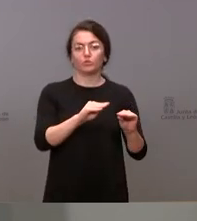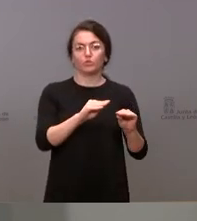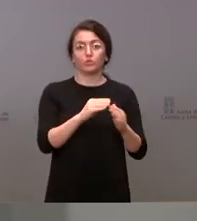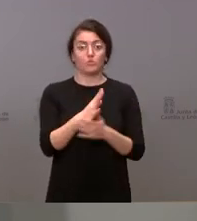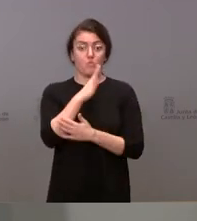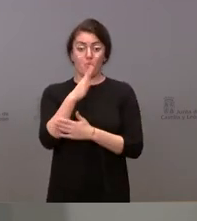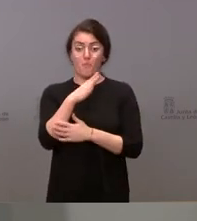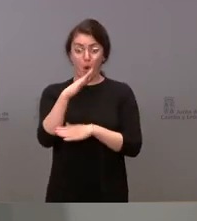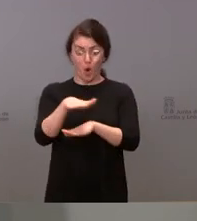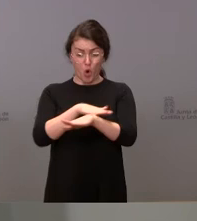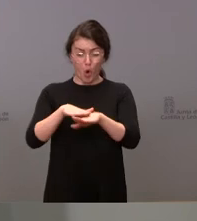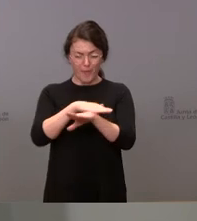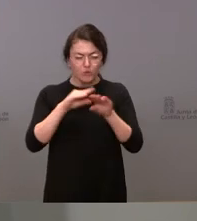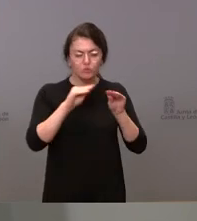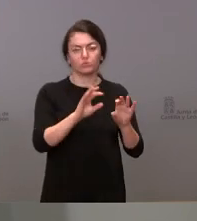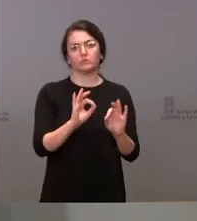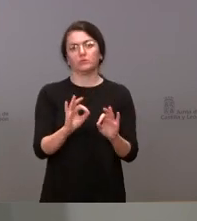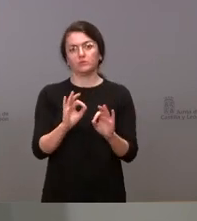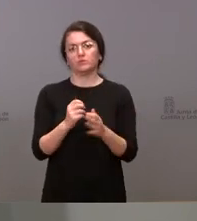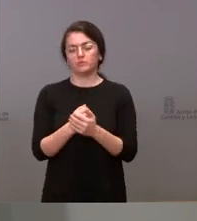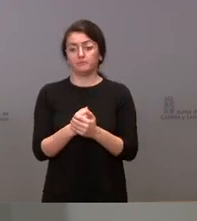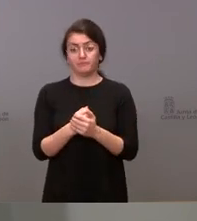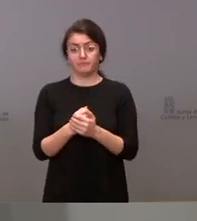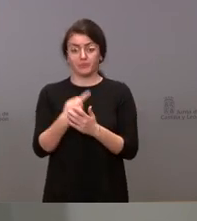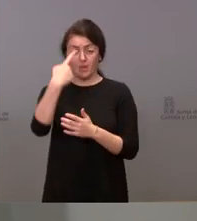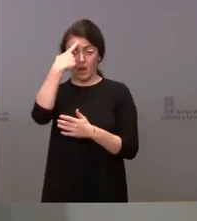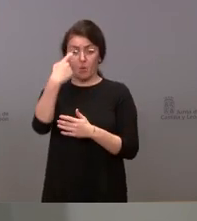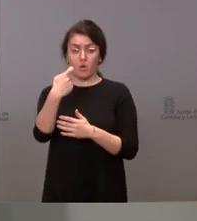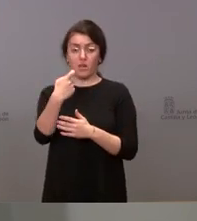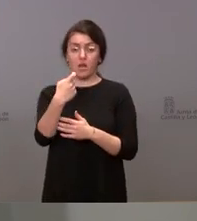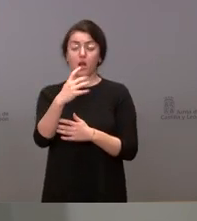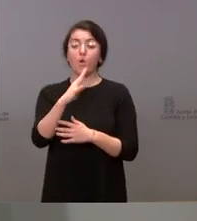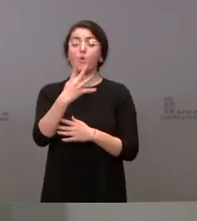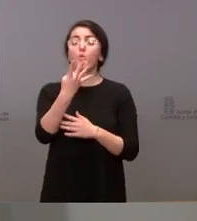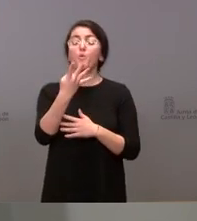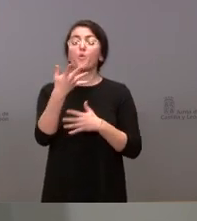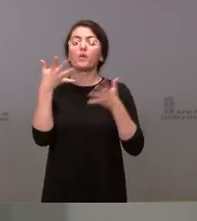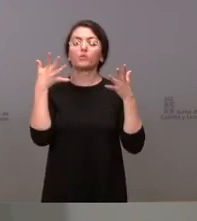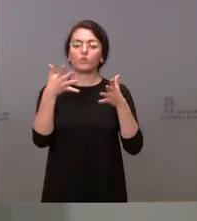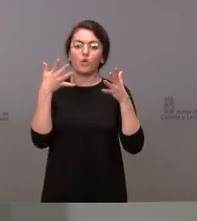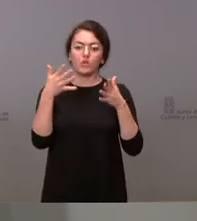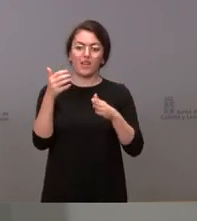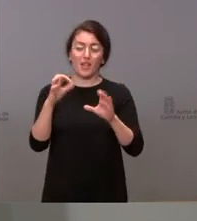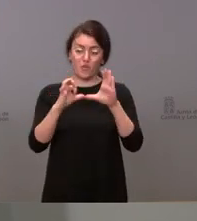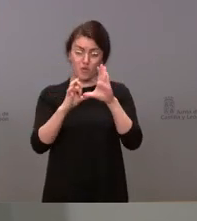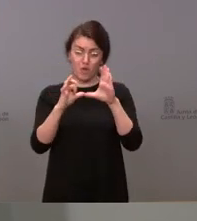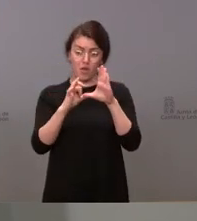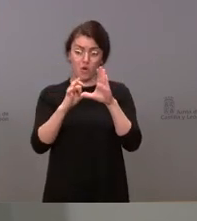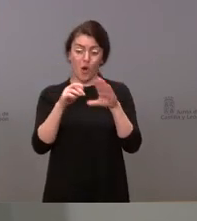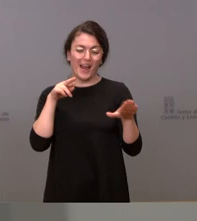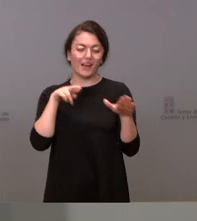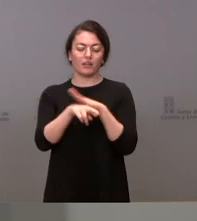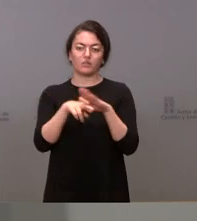porque es su gobierno. Recordar que hay 4 consejeros de Ciudadanos que estamos gestionando casi